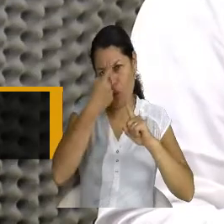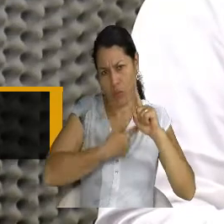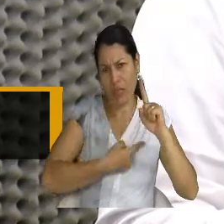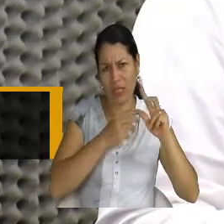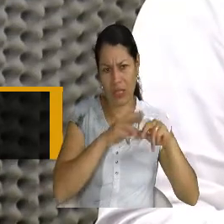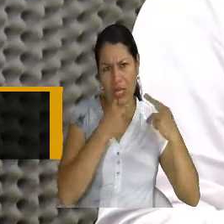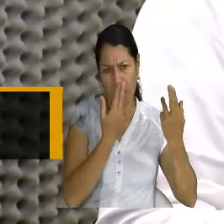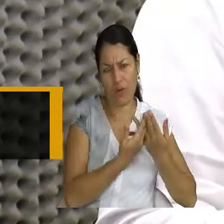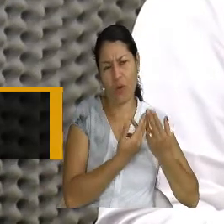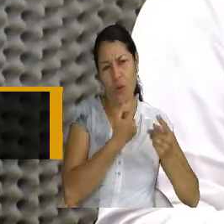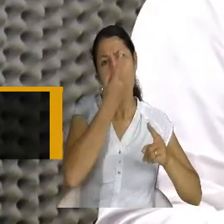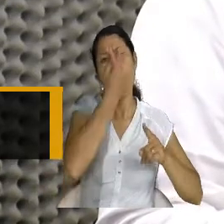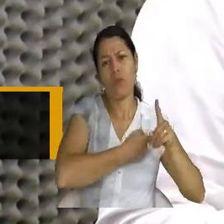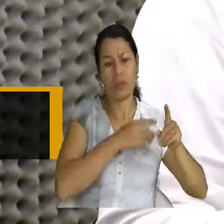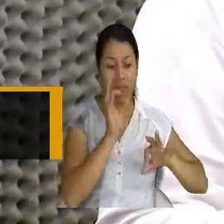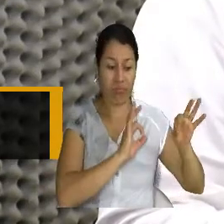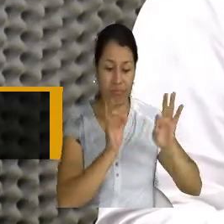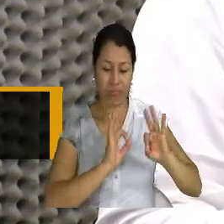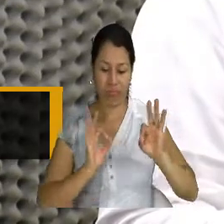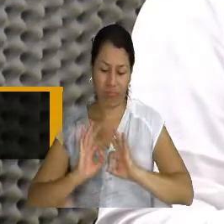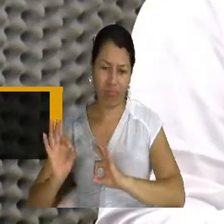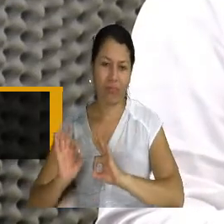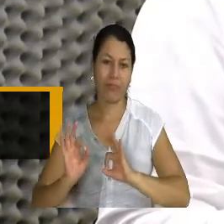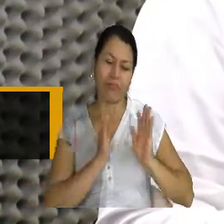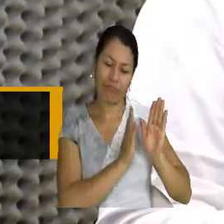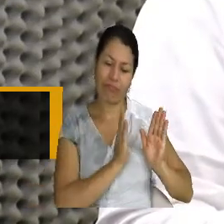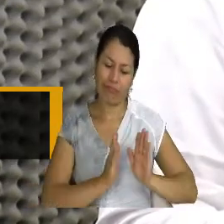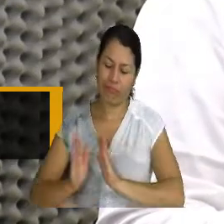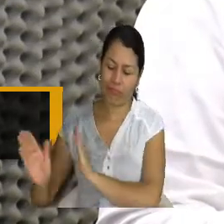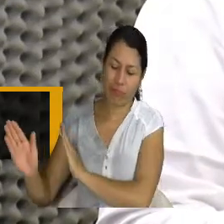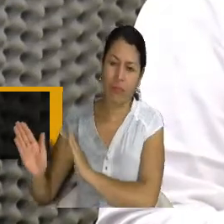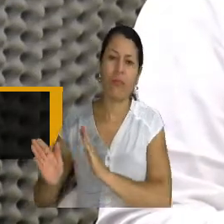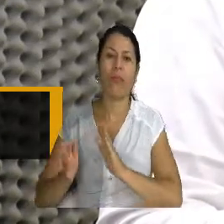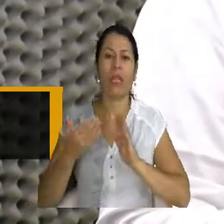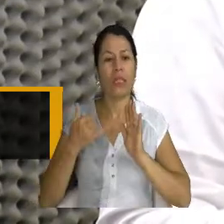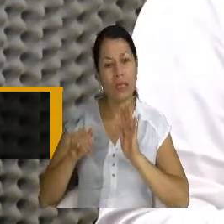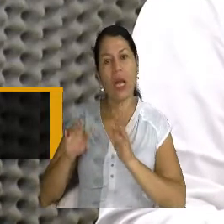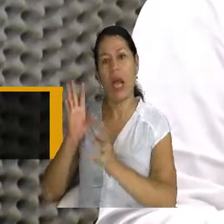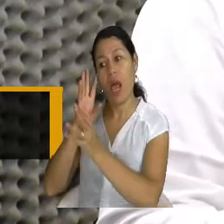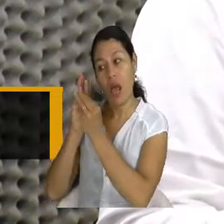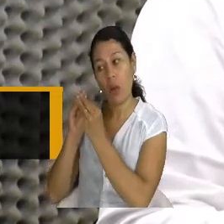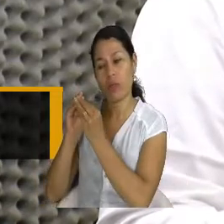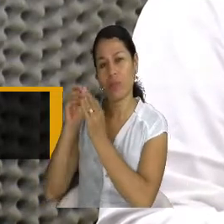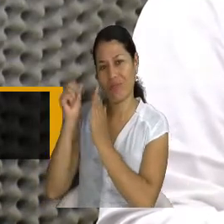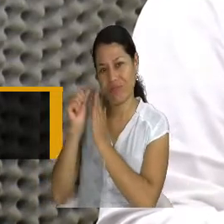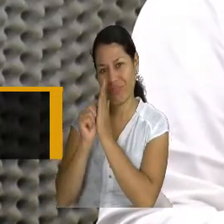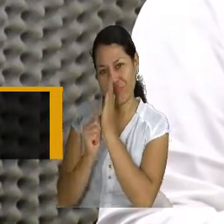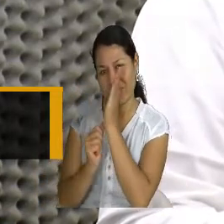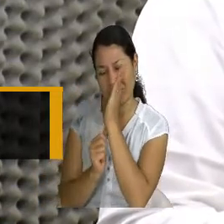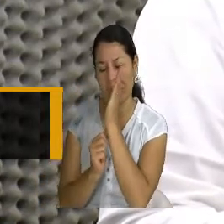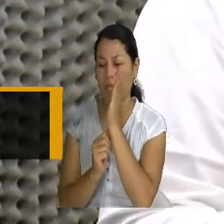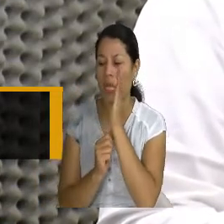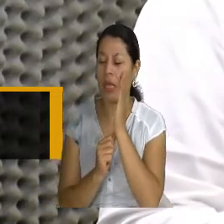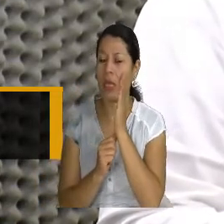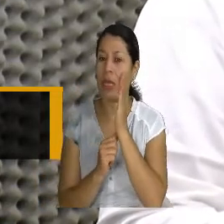planeación con la gestora social y entonces dentro de eso establecimos unos criterios. Por ejemplo,